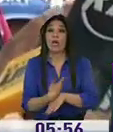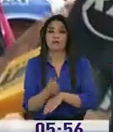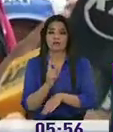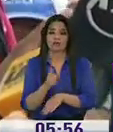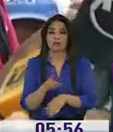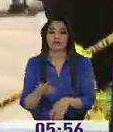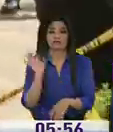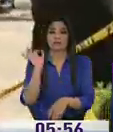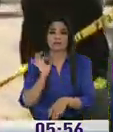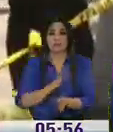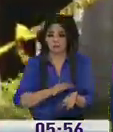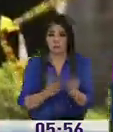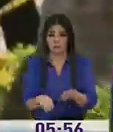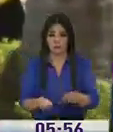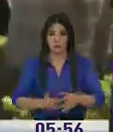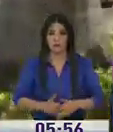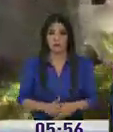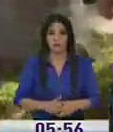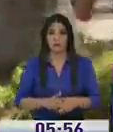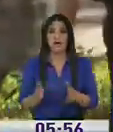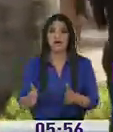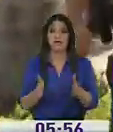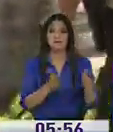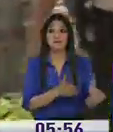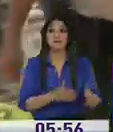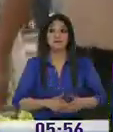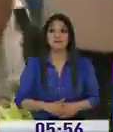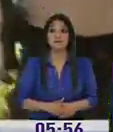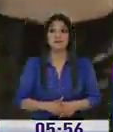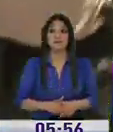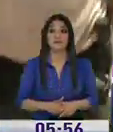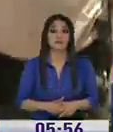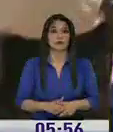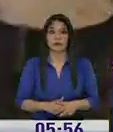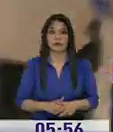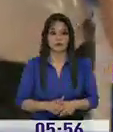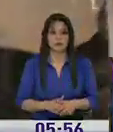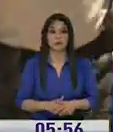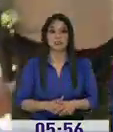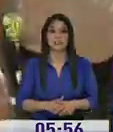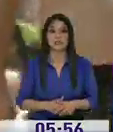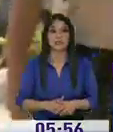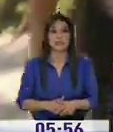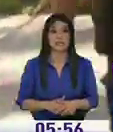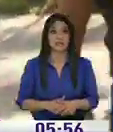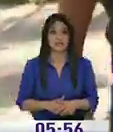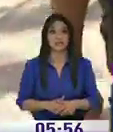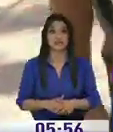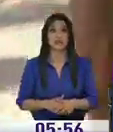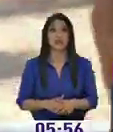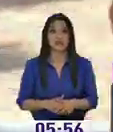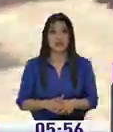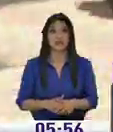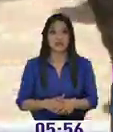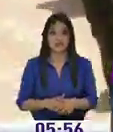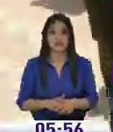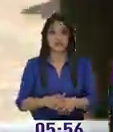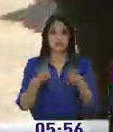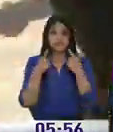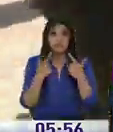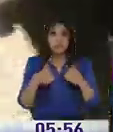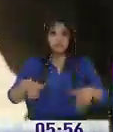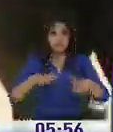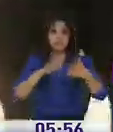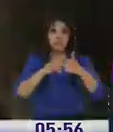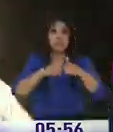que desapareció. Tras el levantamiento, el cadáver fue trasladado hasta el Laboratorio de Criminalística y Ciencias Forenses del Puerto